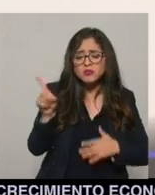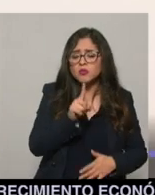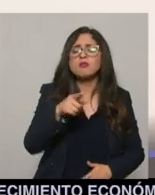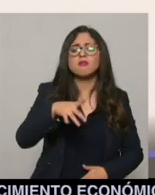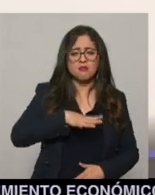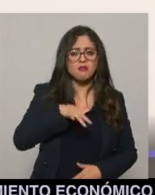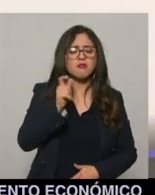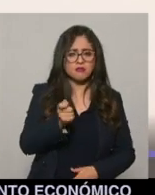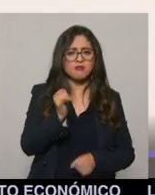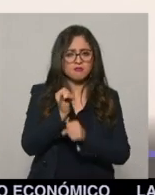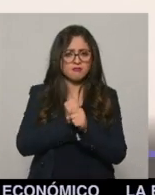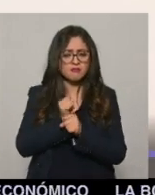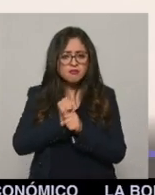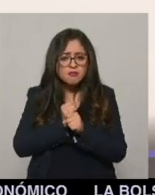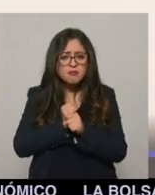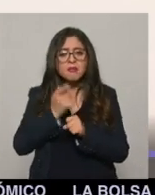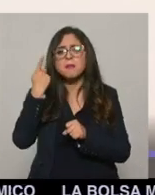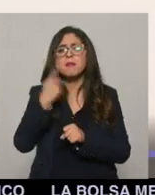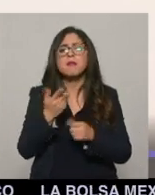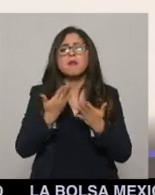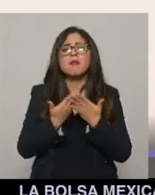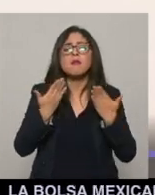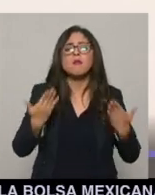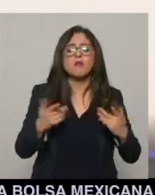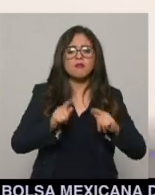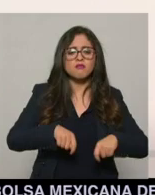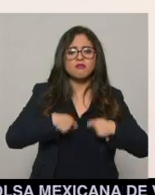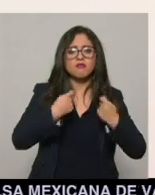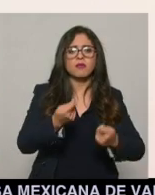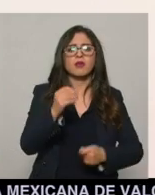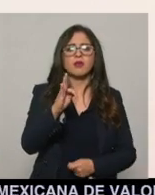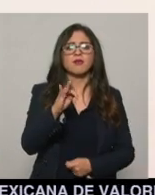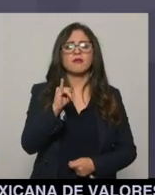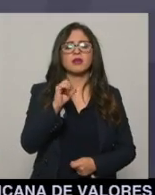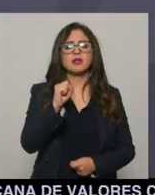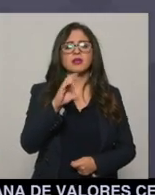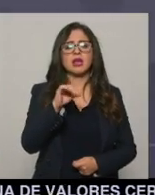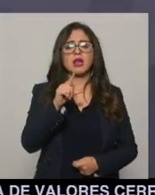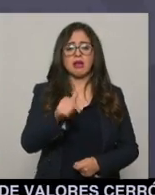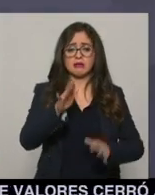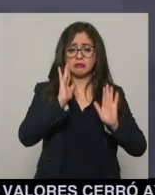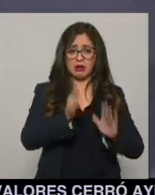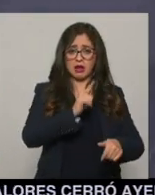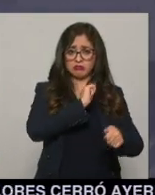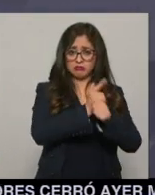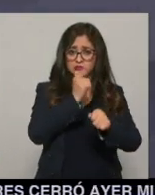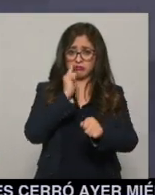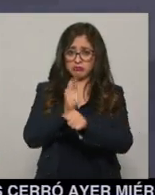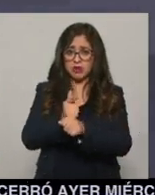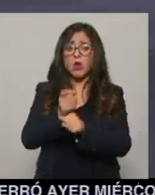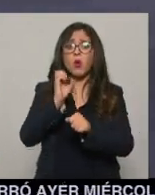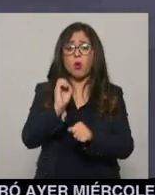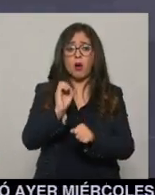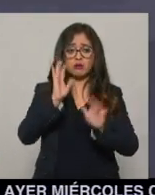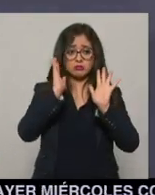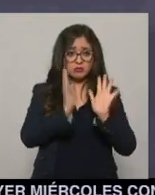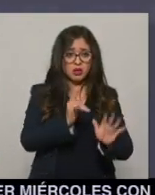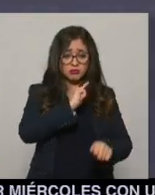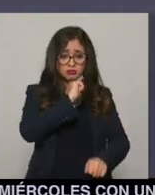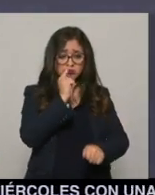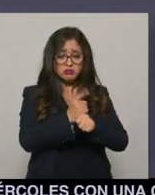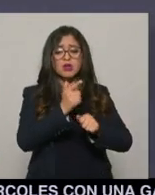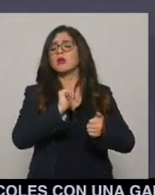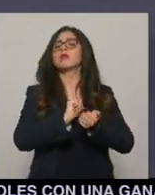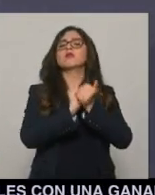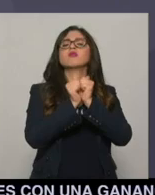investigación, y lo que le toca hacer a la Fiscalía es, una vez que ya los tiene identificados, o en cuanto los tenga identificados, es formular